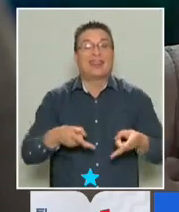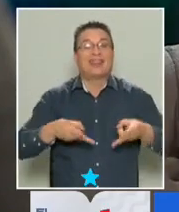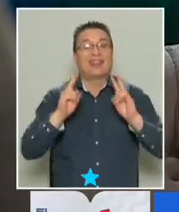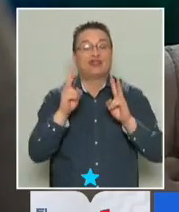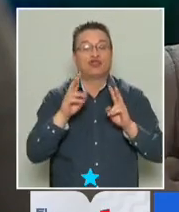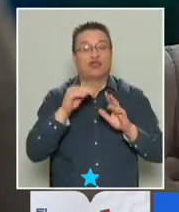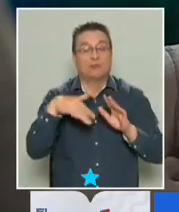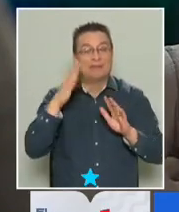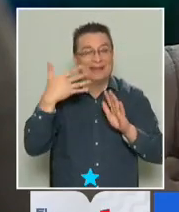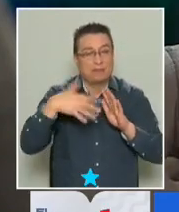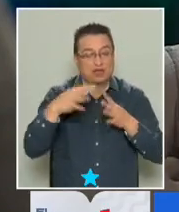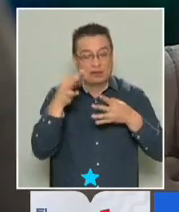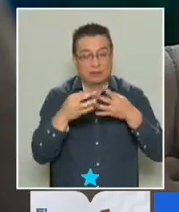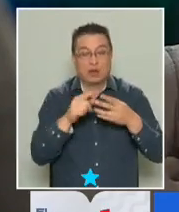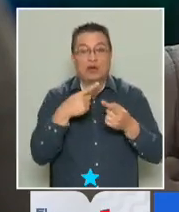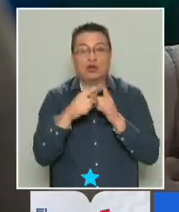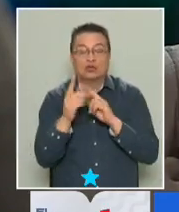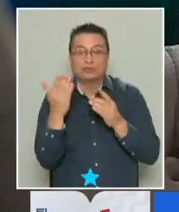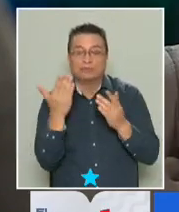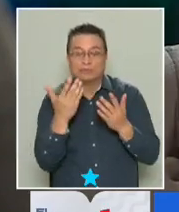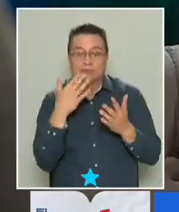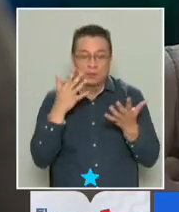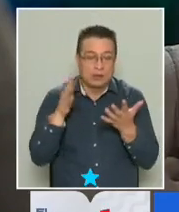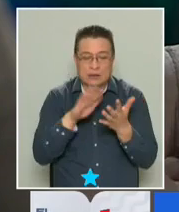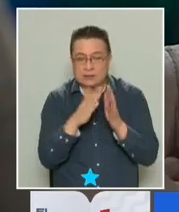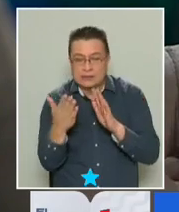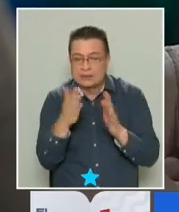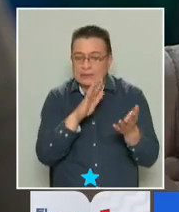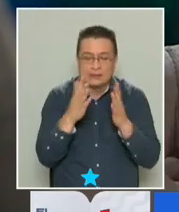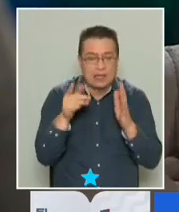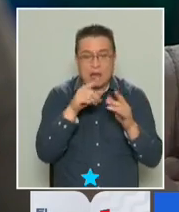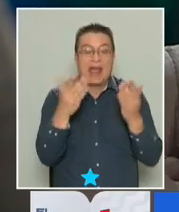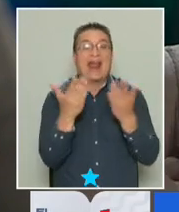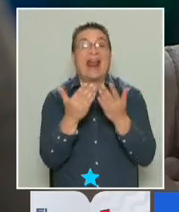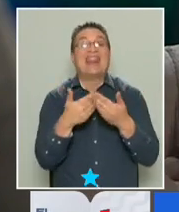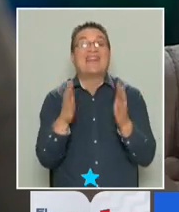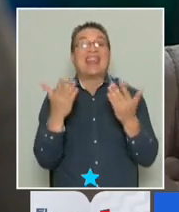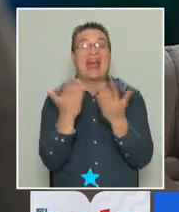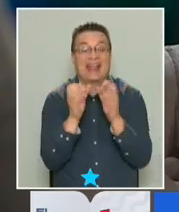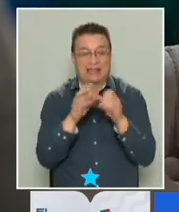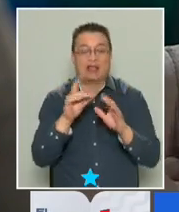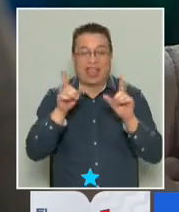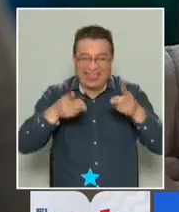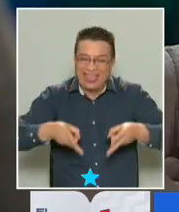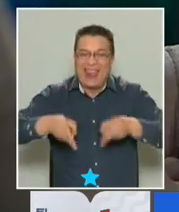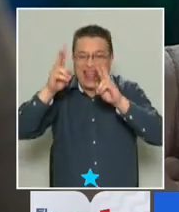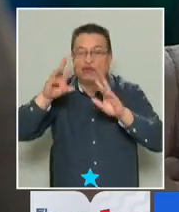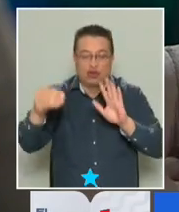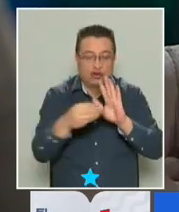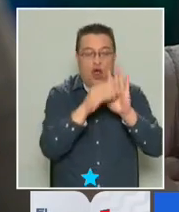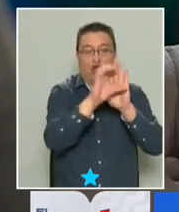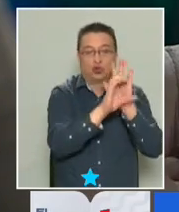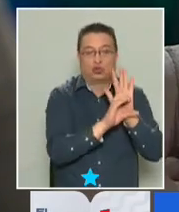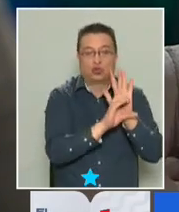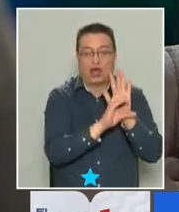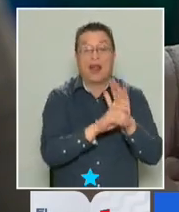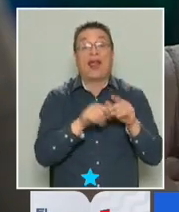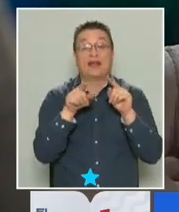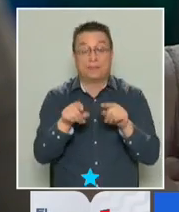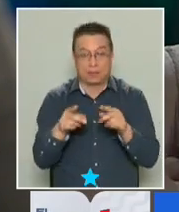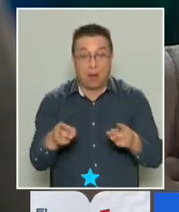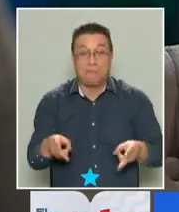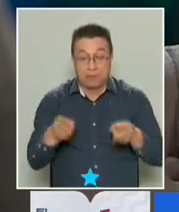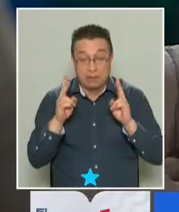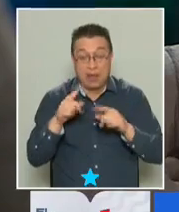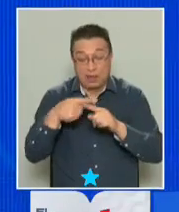a que la digamos la otra cara de la moneda que es la libertad de enseñanza también sea un derecho constitucional se permite que distintos